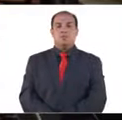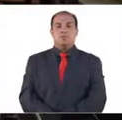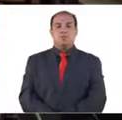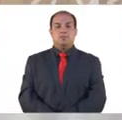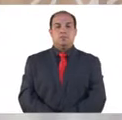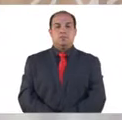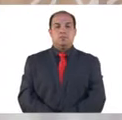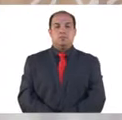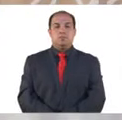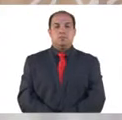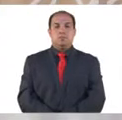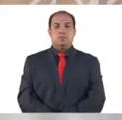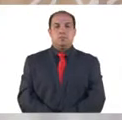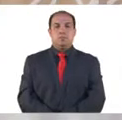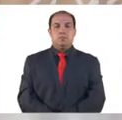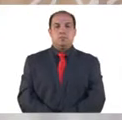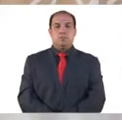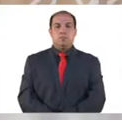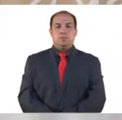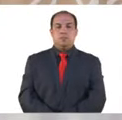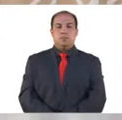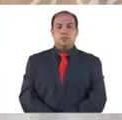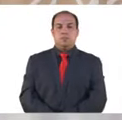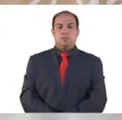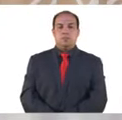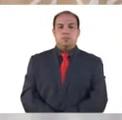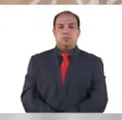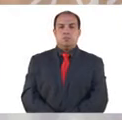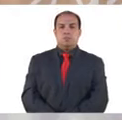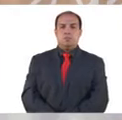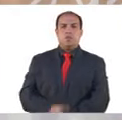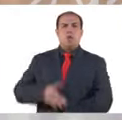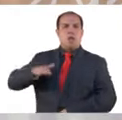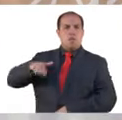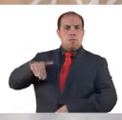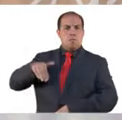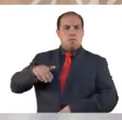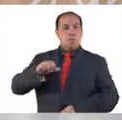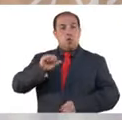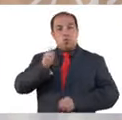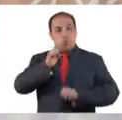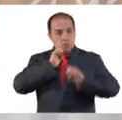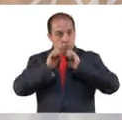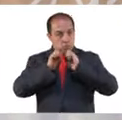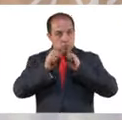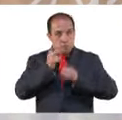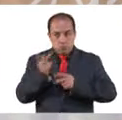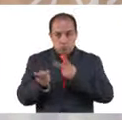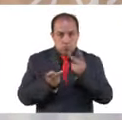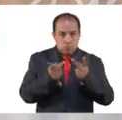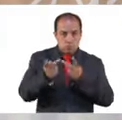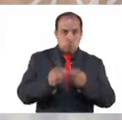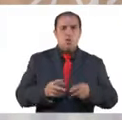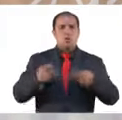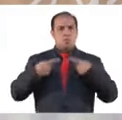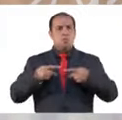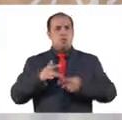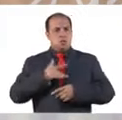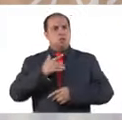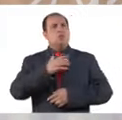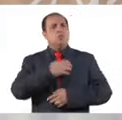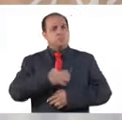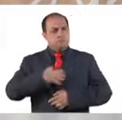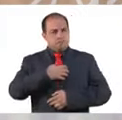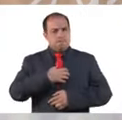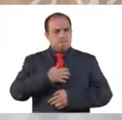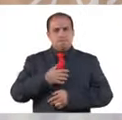A ver, la gente, recientemente hicimos otra encuesta y la gente sigue igual contenta de que esté